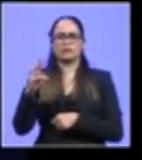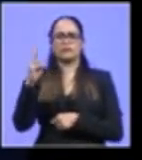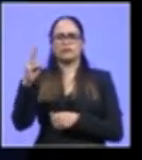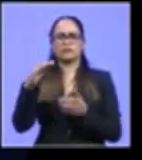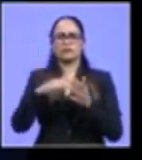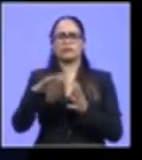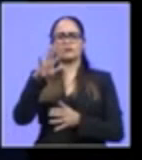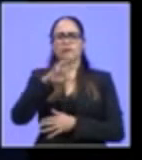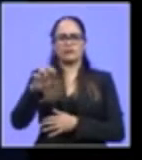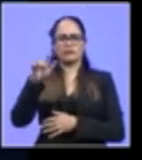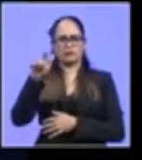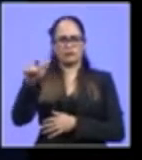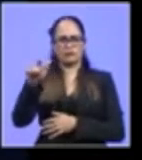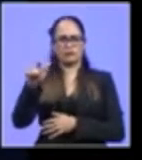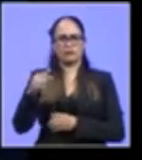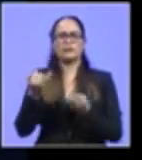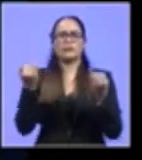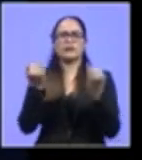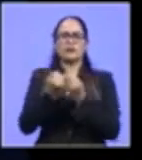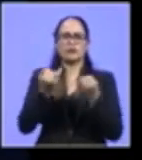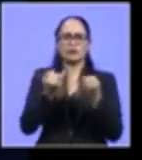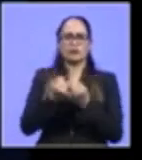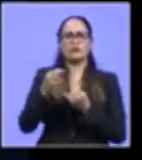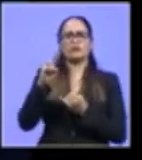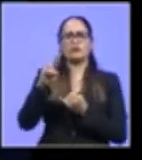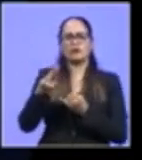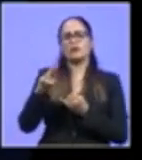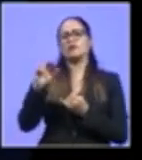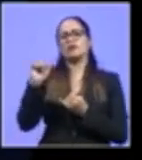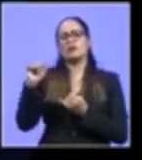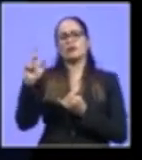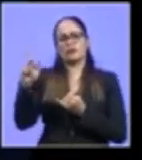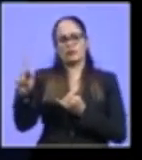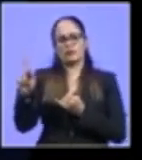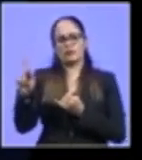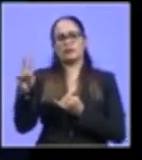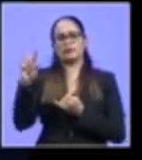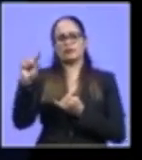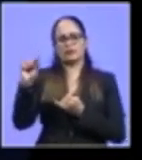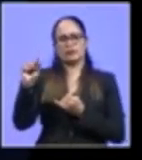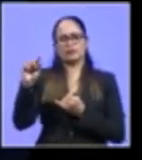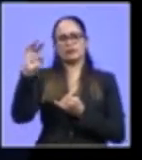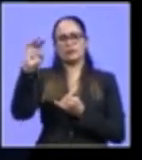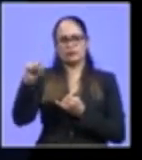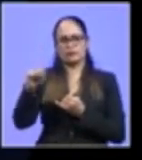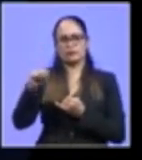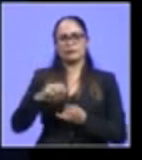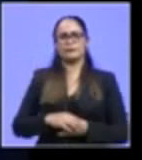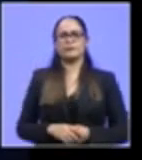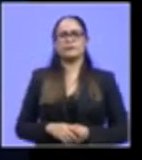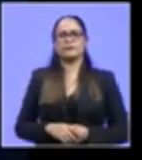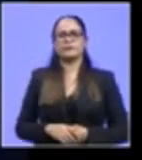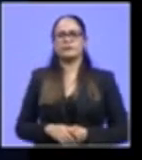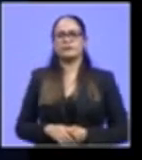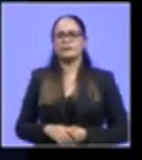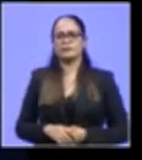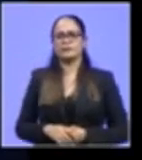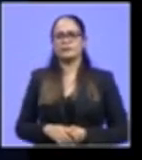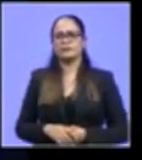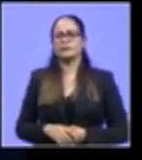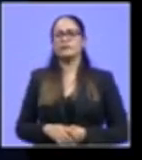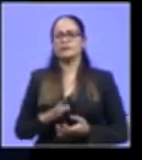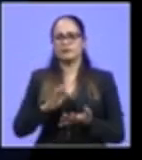aportantes lo que impidió a la autoridad electoral comprobar el origen lícito de los recursos con que financiaron su procedimiento para poder